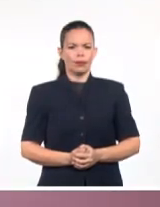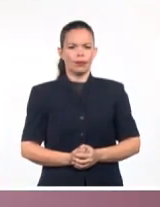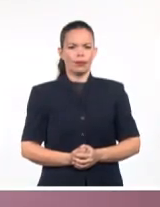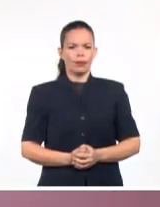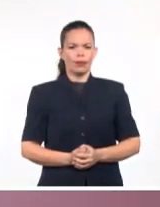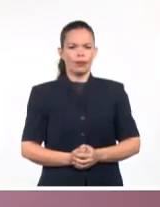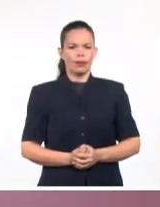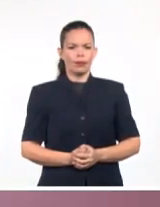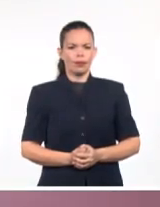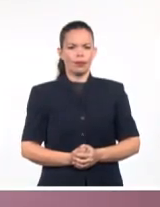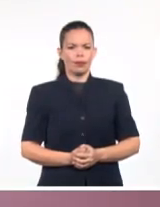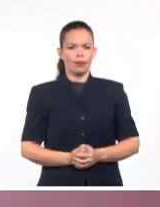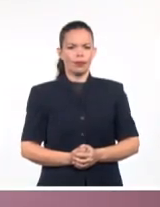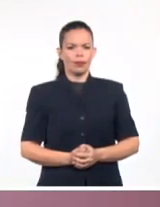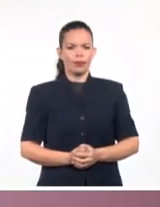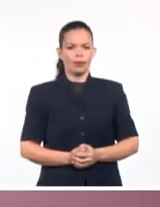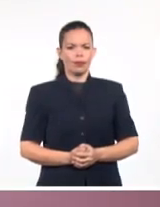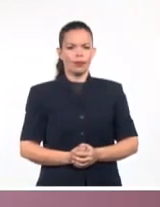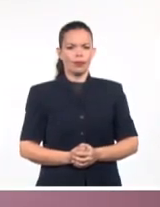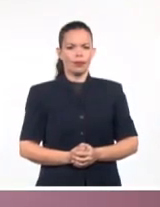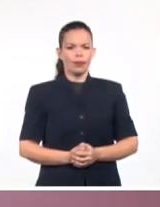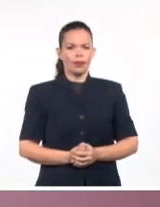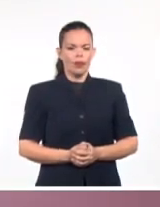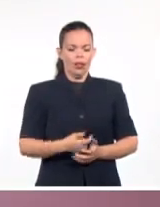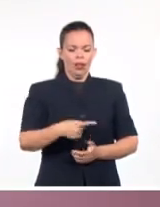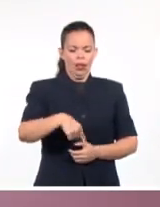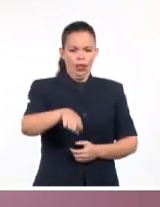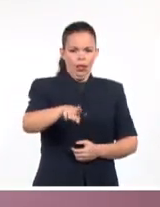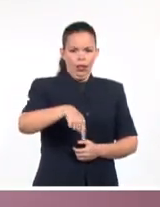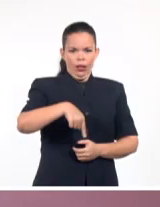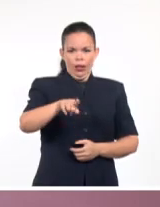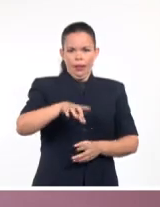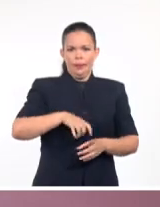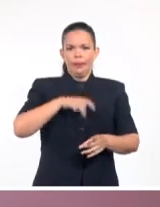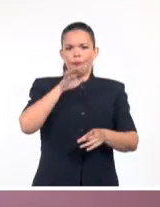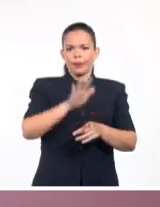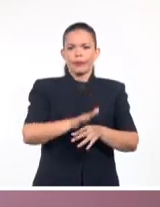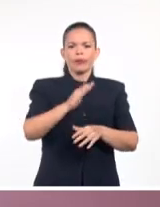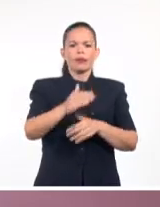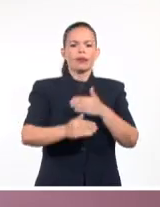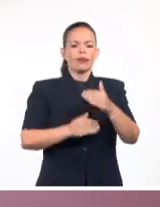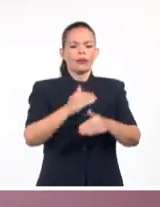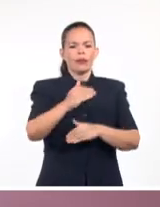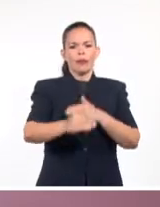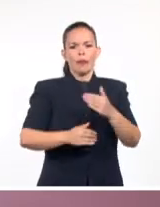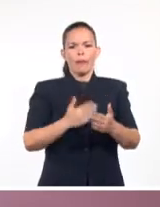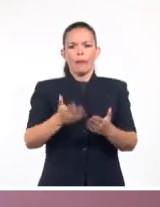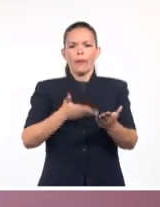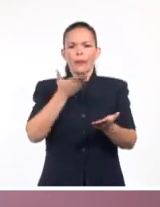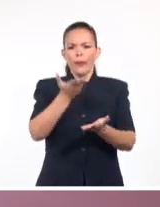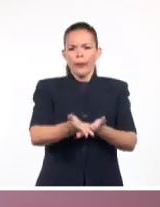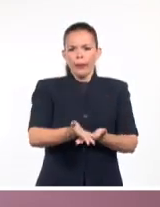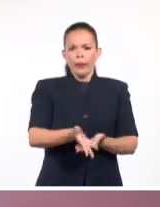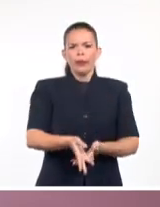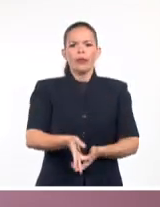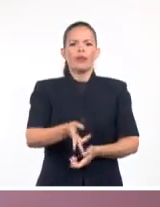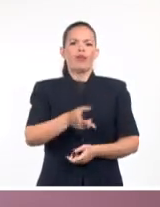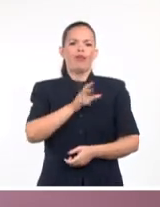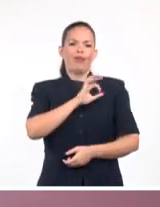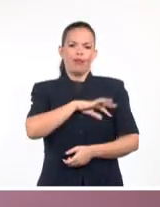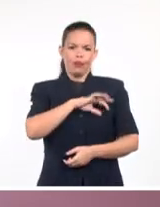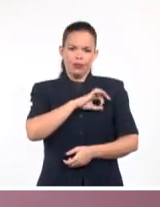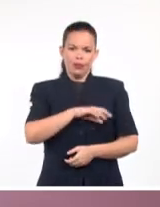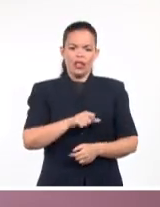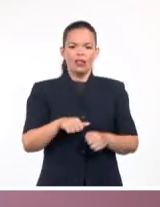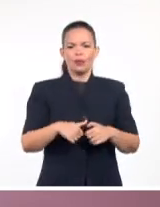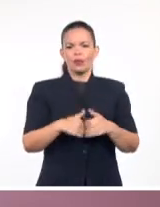Por estos días se desarrolla en todo el país el proceso de nominación de candidatos a delegados a las asambleas municipales del Poder Popular,